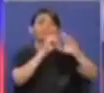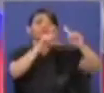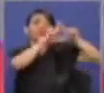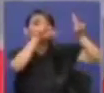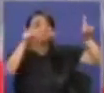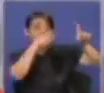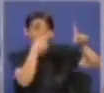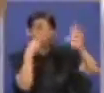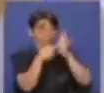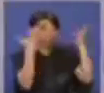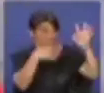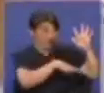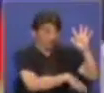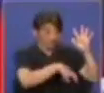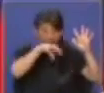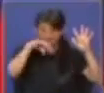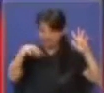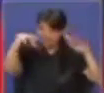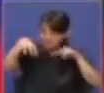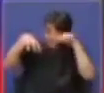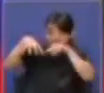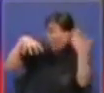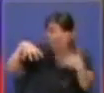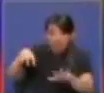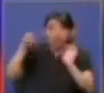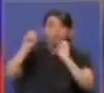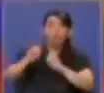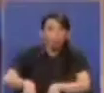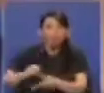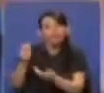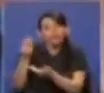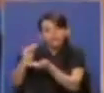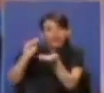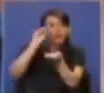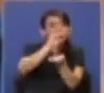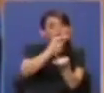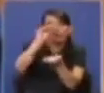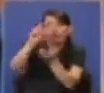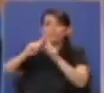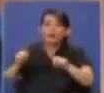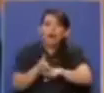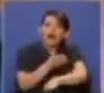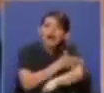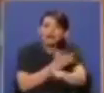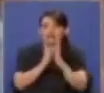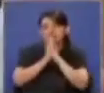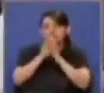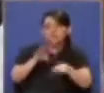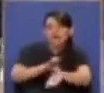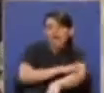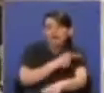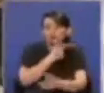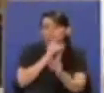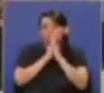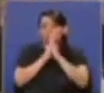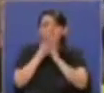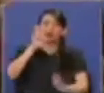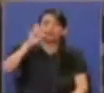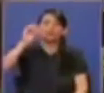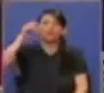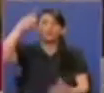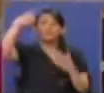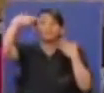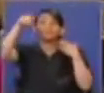cuando salga el cobre, que van a ser invertidas en la localidad. Creo que el anticipo de regalías fue como 70 millones. Pues déjenme